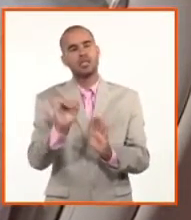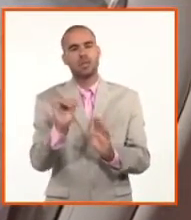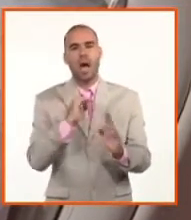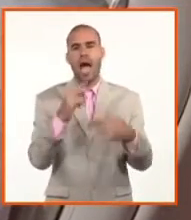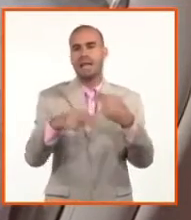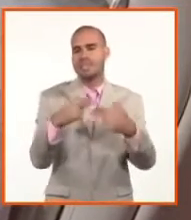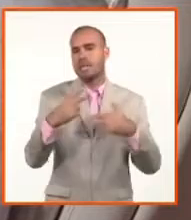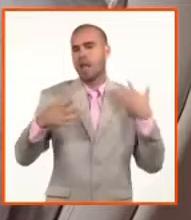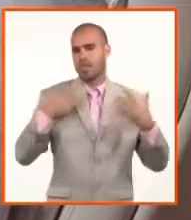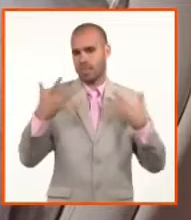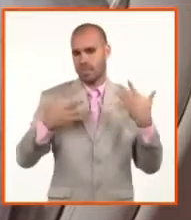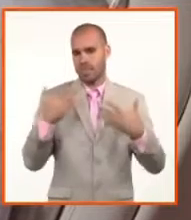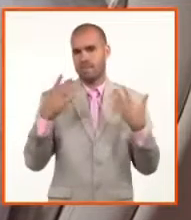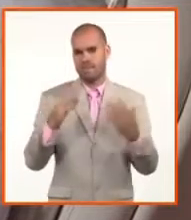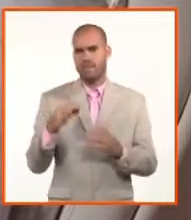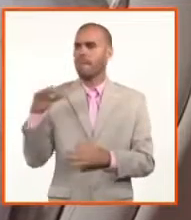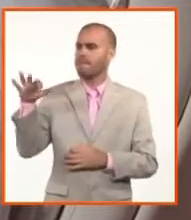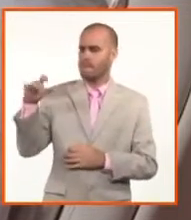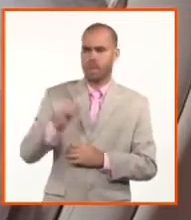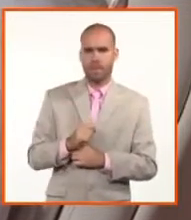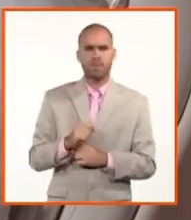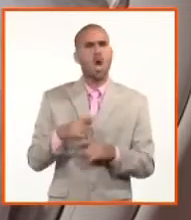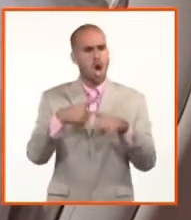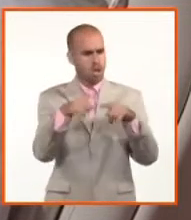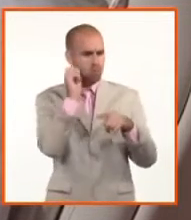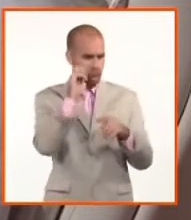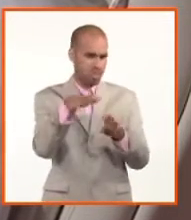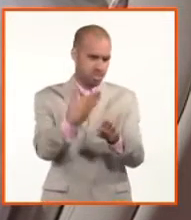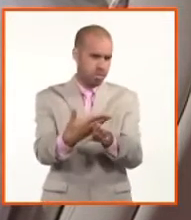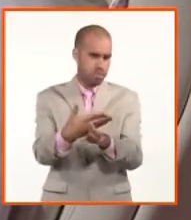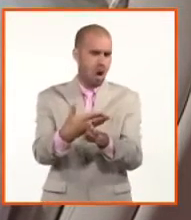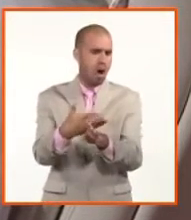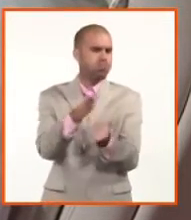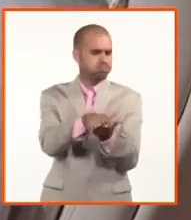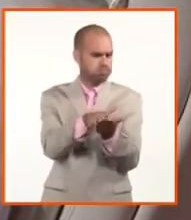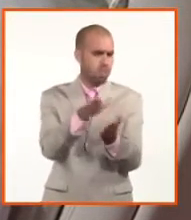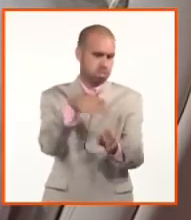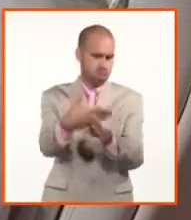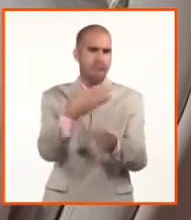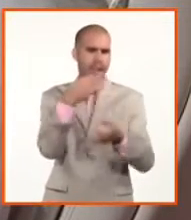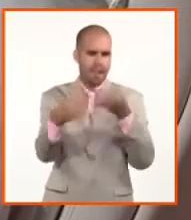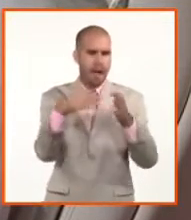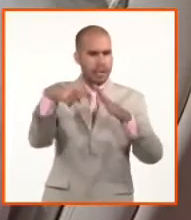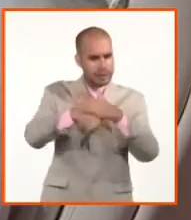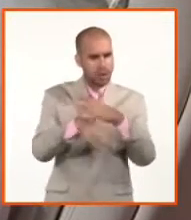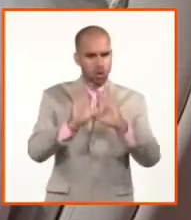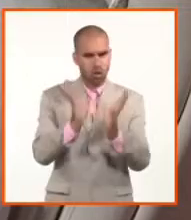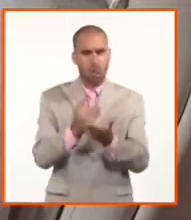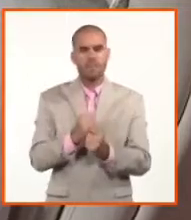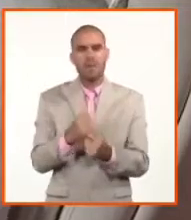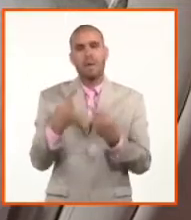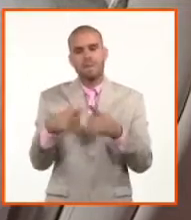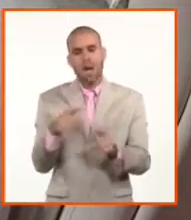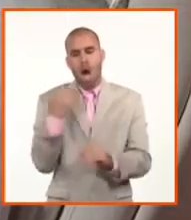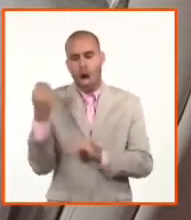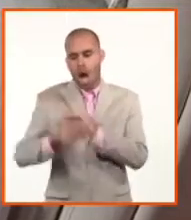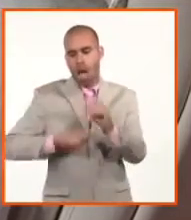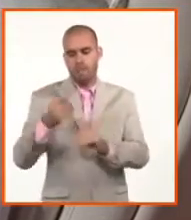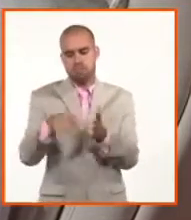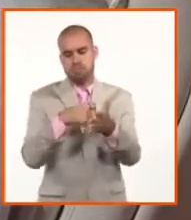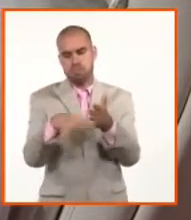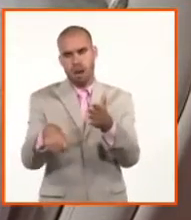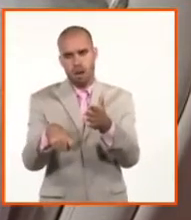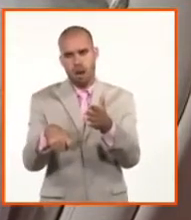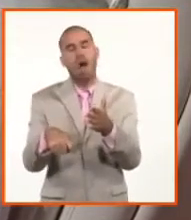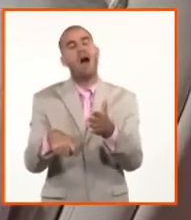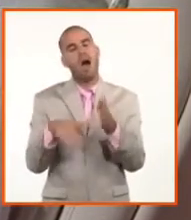actividades en Pinar del Río, y Yusley nos va a ampliar, pero giraron. Tuvieron que cambiar y hicieron quizás lo que Sergio